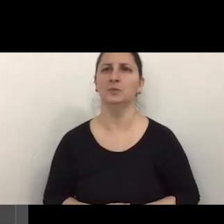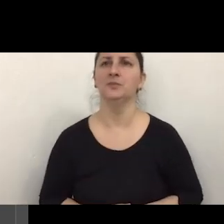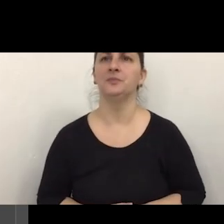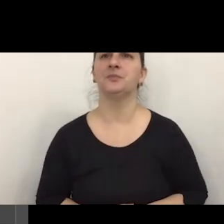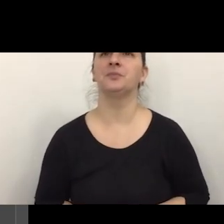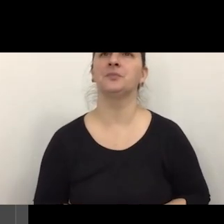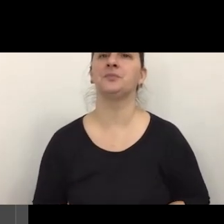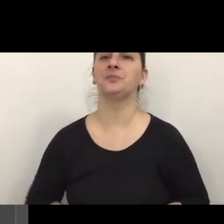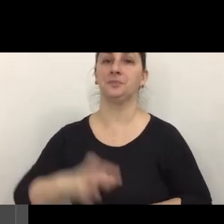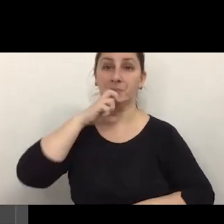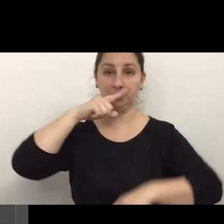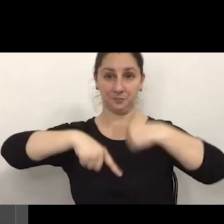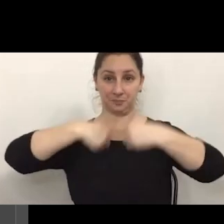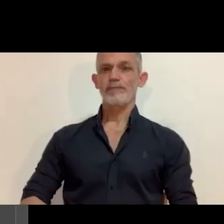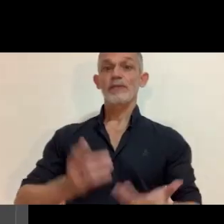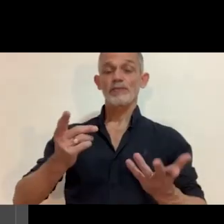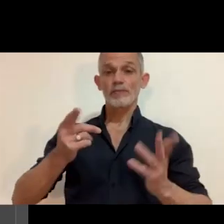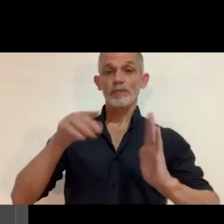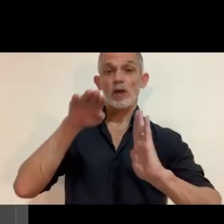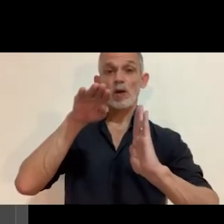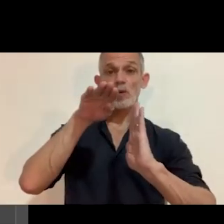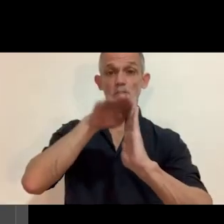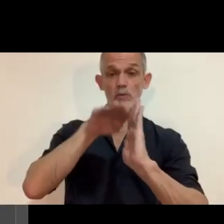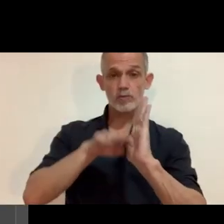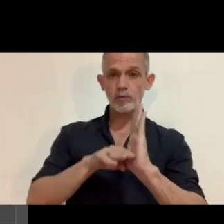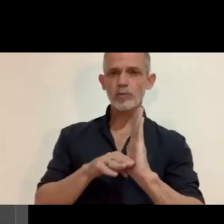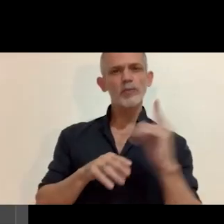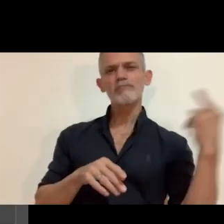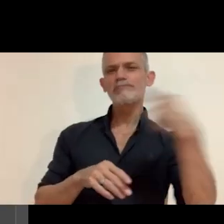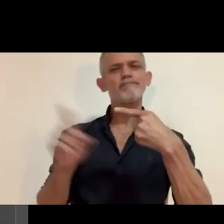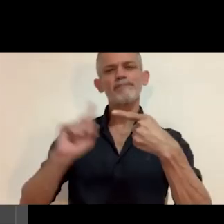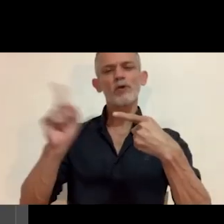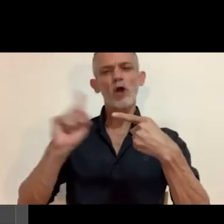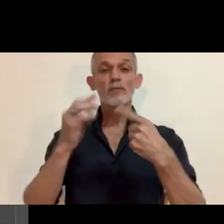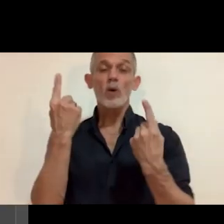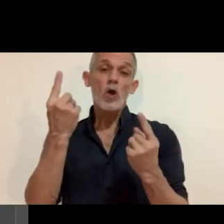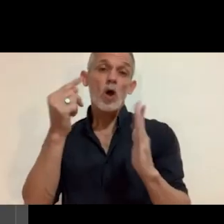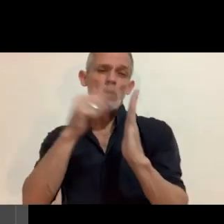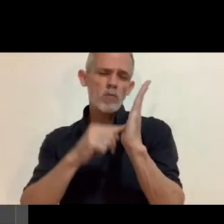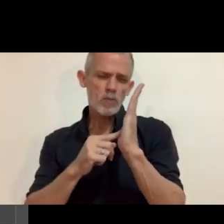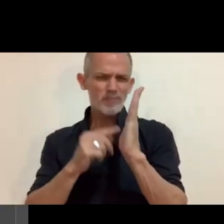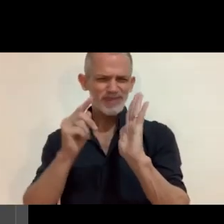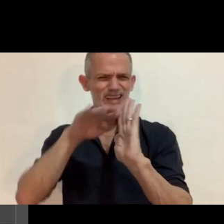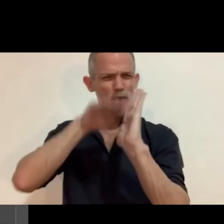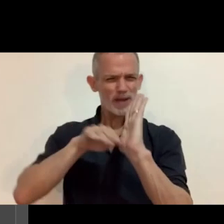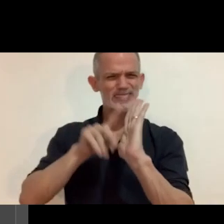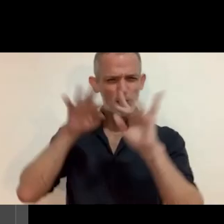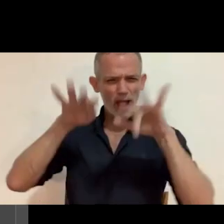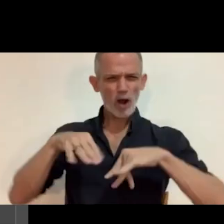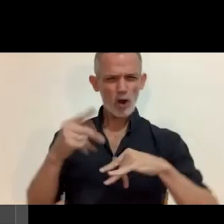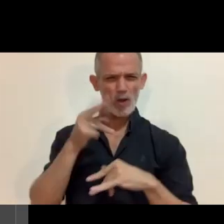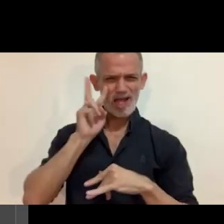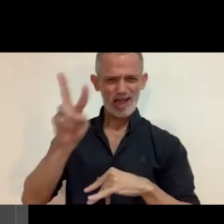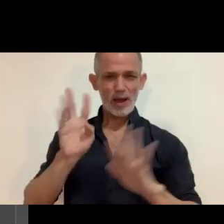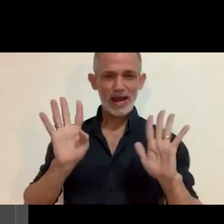Dice, no procede la parte querellante, porque uno de los argumentos, que después más abajo lo van a ver con más detalle, y